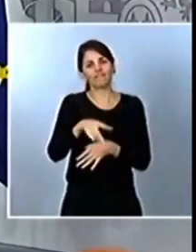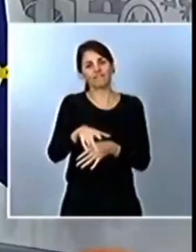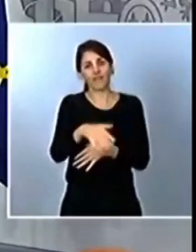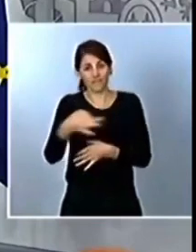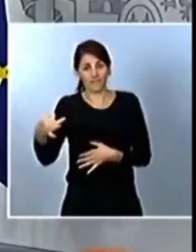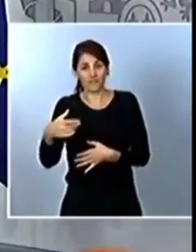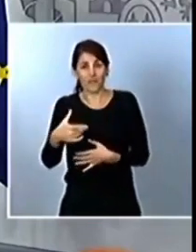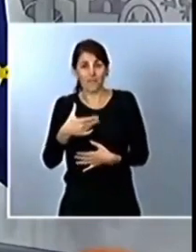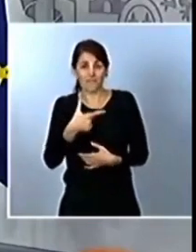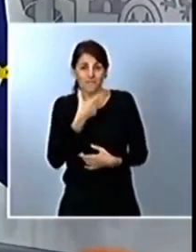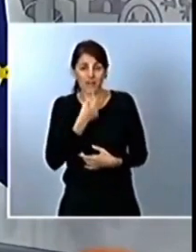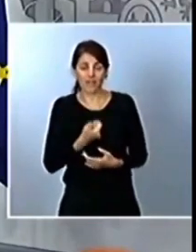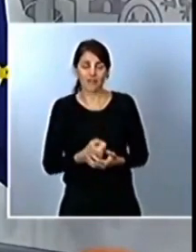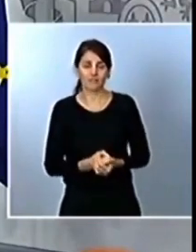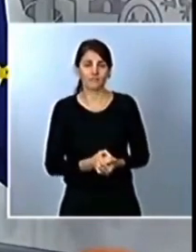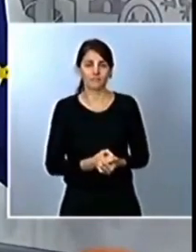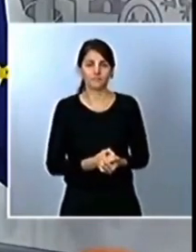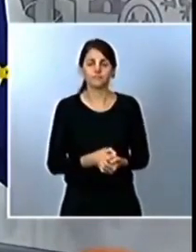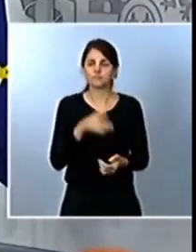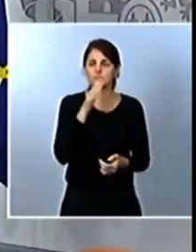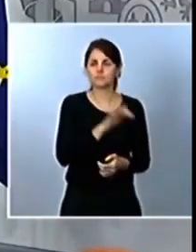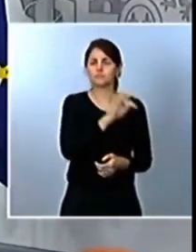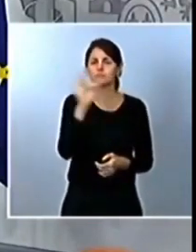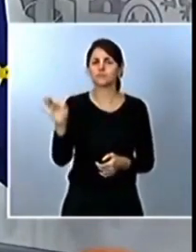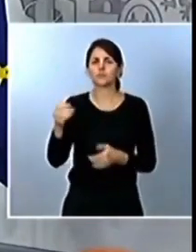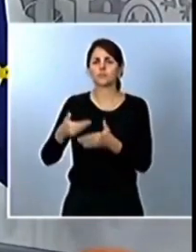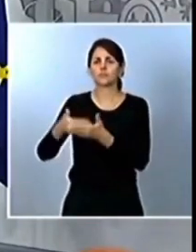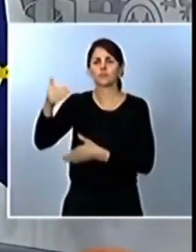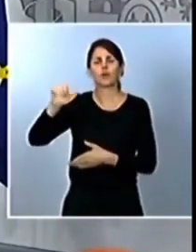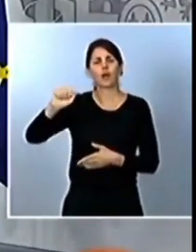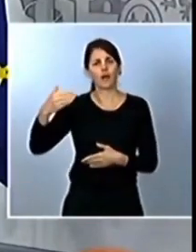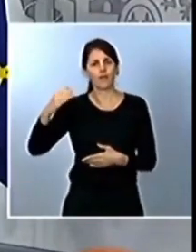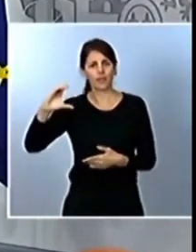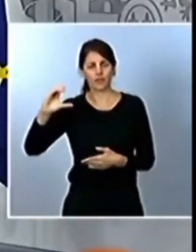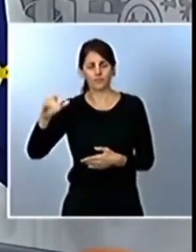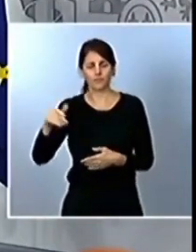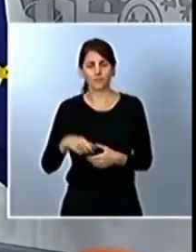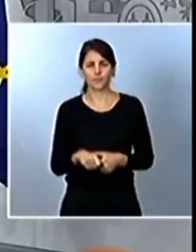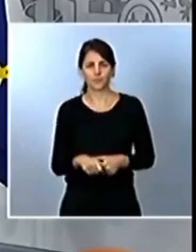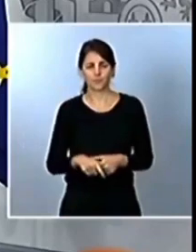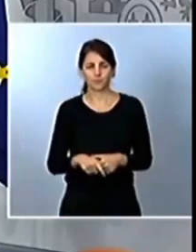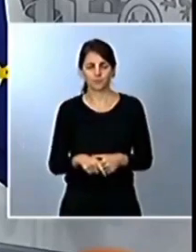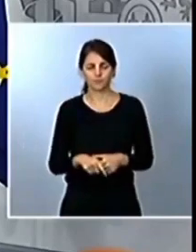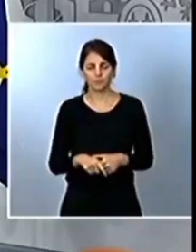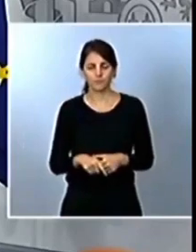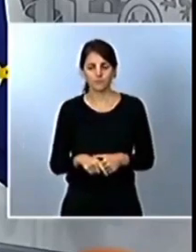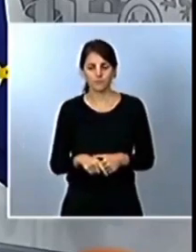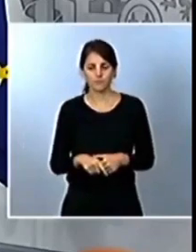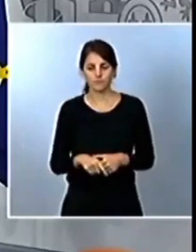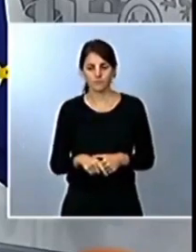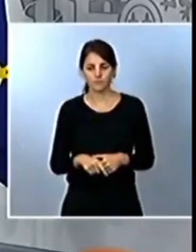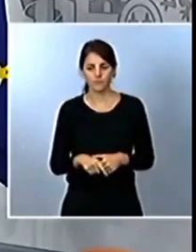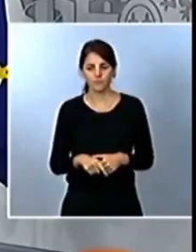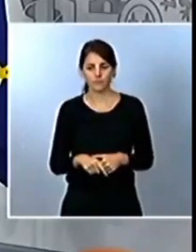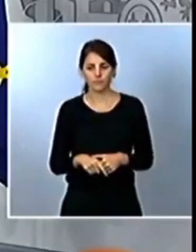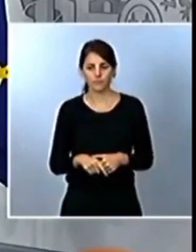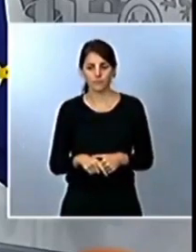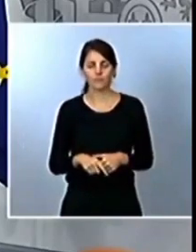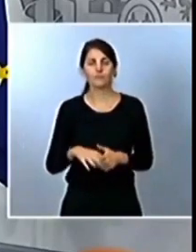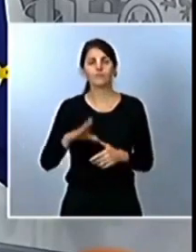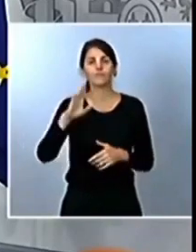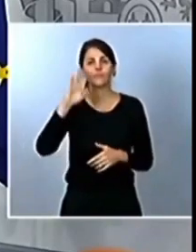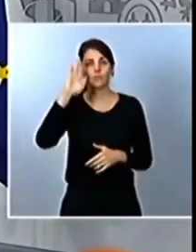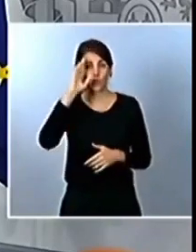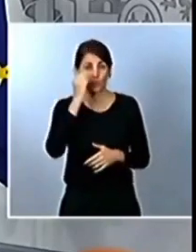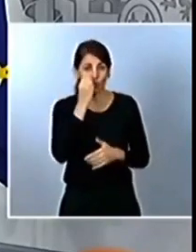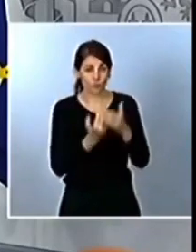ABC, Víctor Ruiz de Almirón. Adelante, Víctor. Hola, ¿qué tal? Buenos días, presidente. Pues un apunte